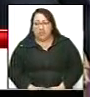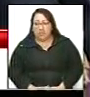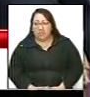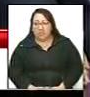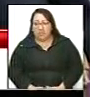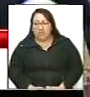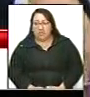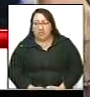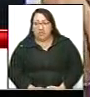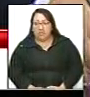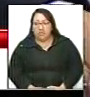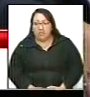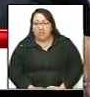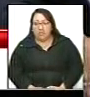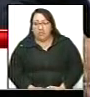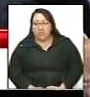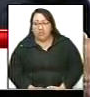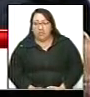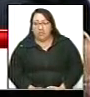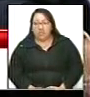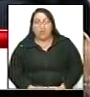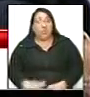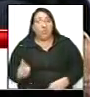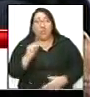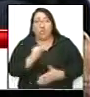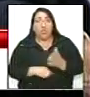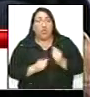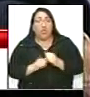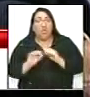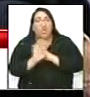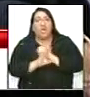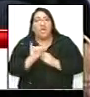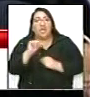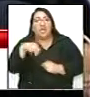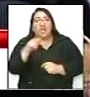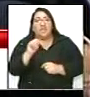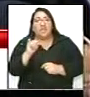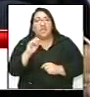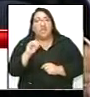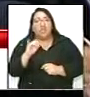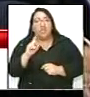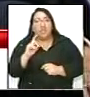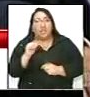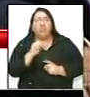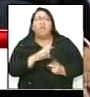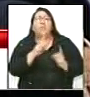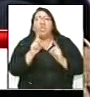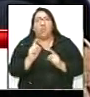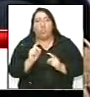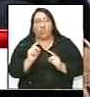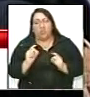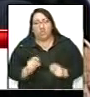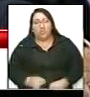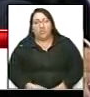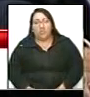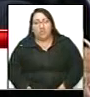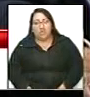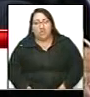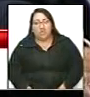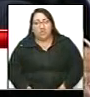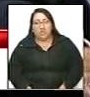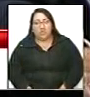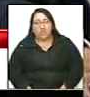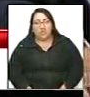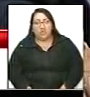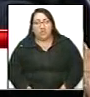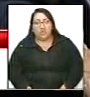no es tan dura en su protección como la intimidad. Yo les pregunto, me pregunto al propio tiempo,